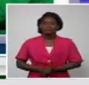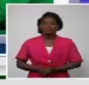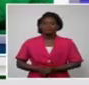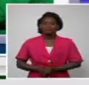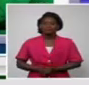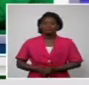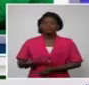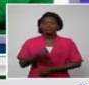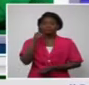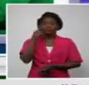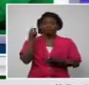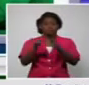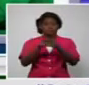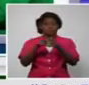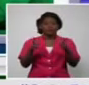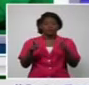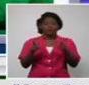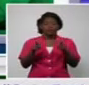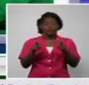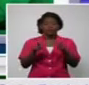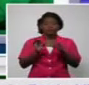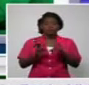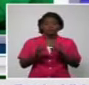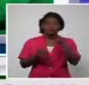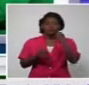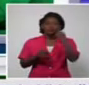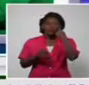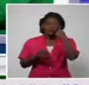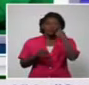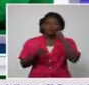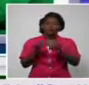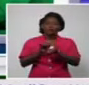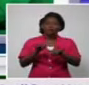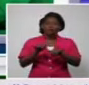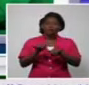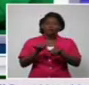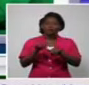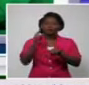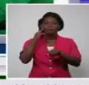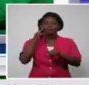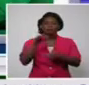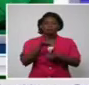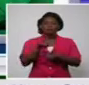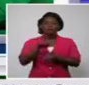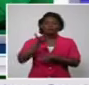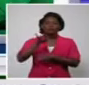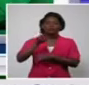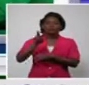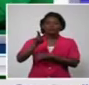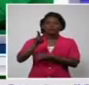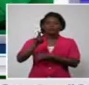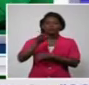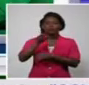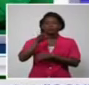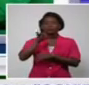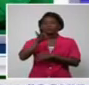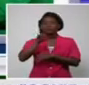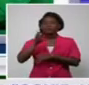de mayor riesgo. Fíjense que no ha disminuido del 92, 93, 94,